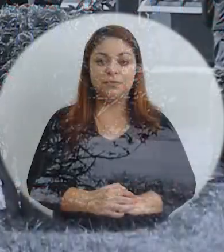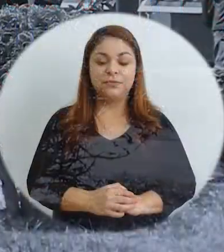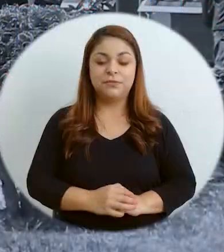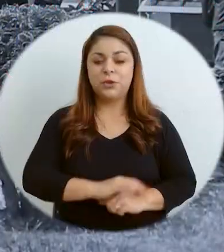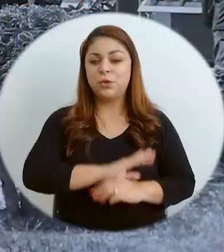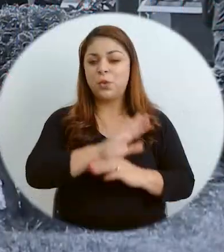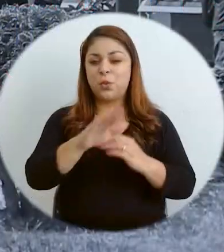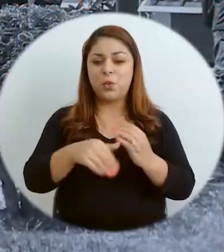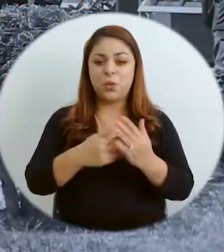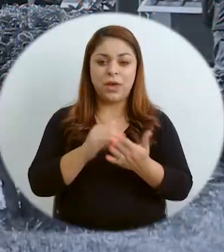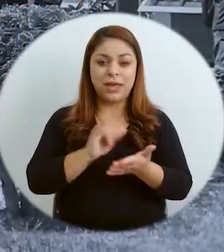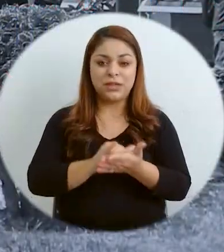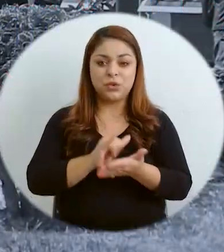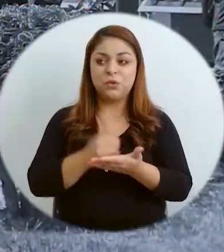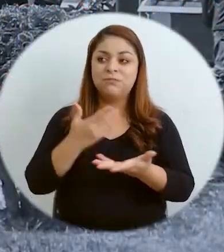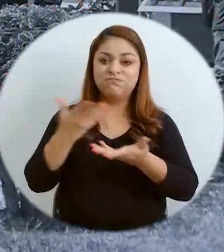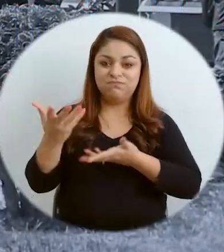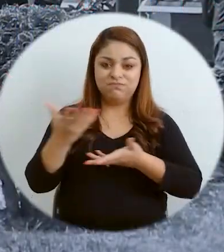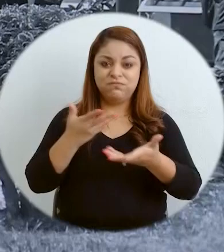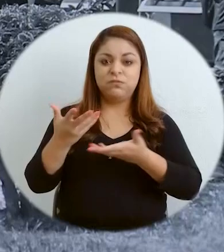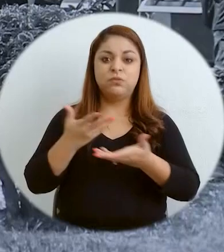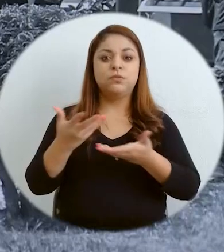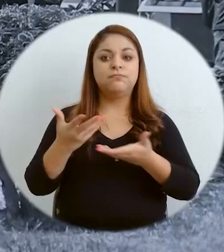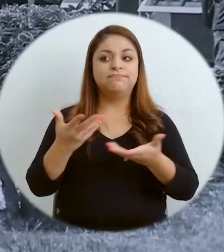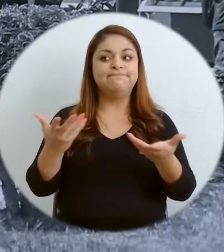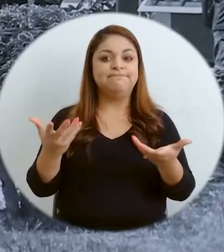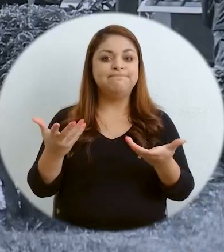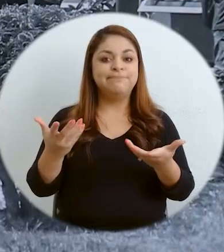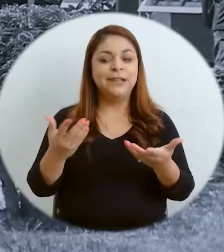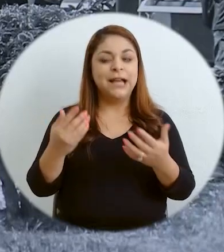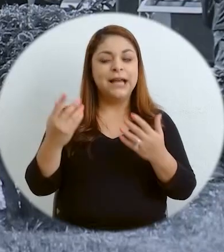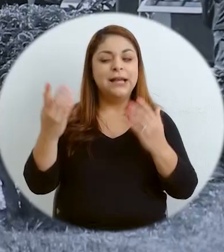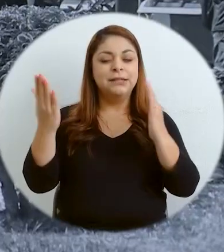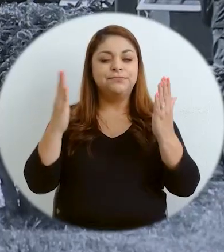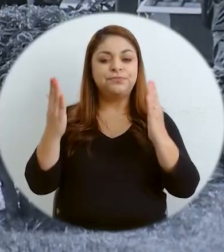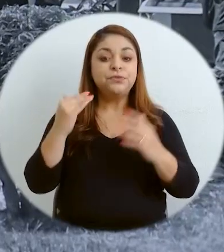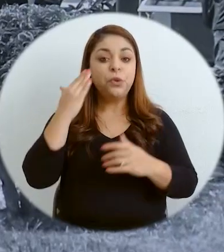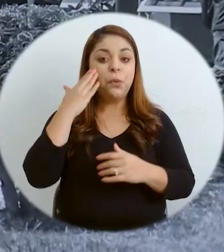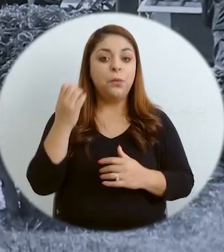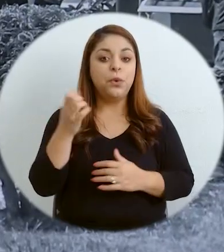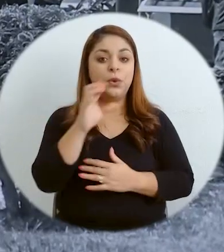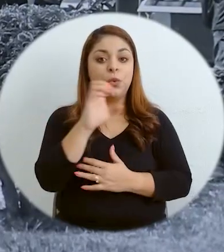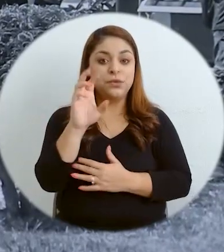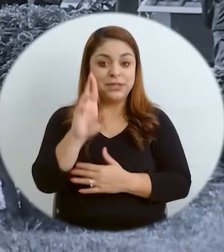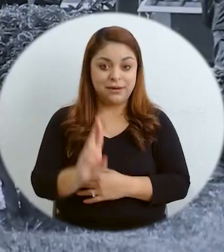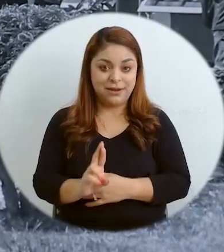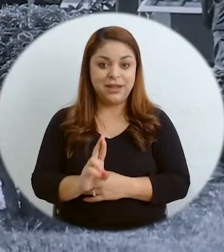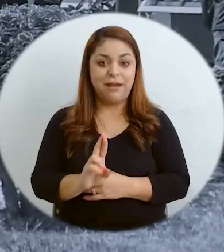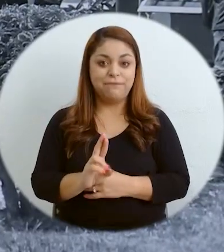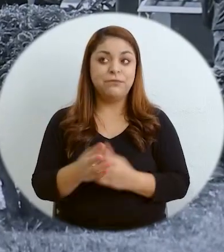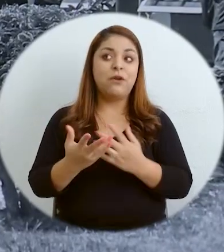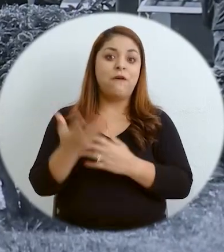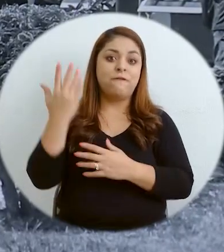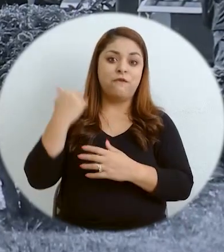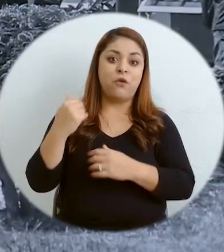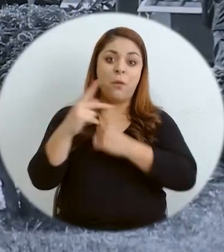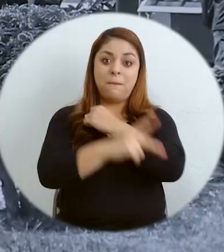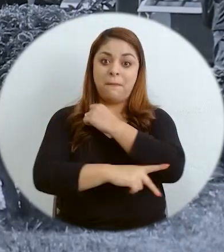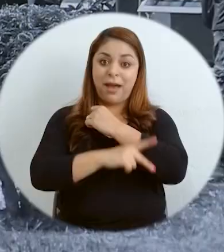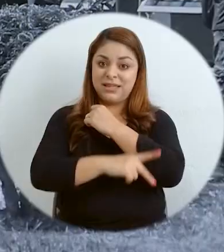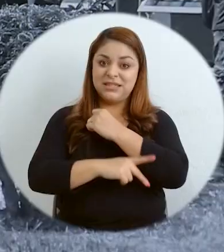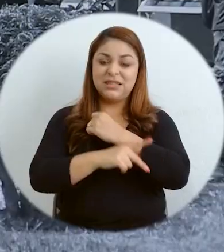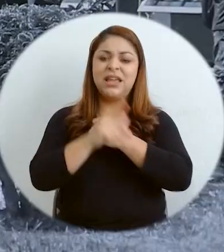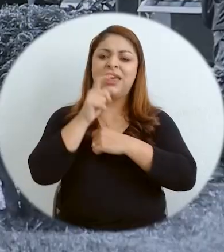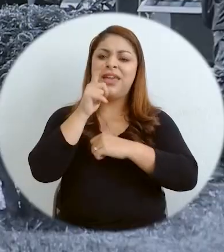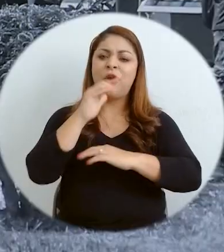Todo esto que estamos conversando es bien paradójico porque Costa Rica fue un país construido